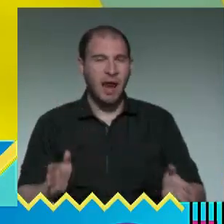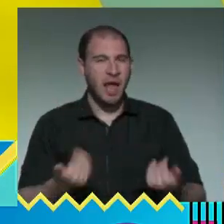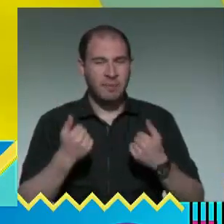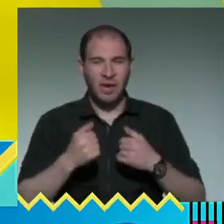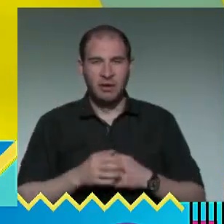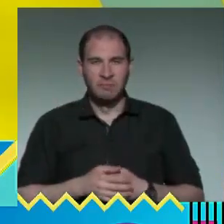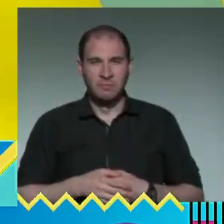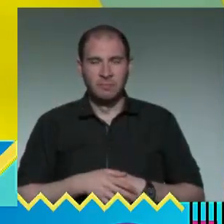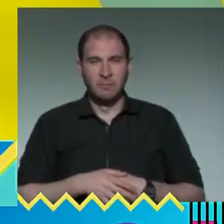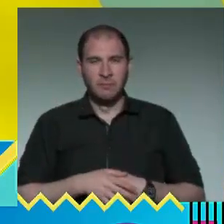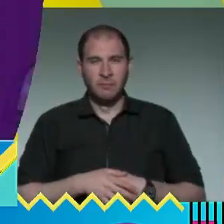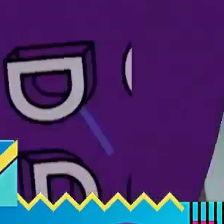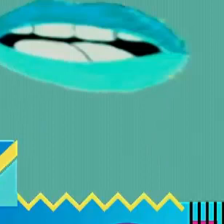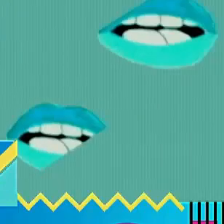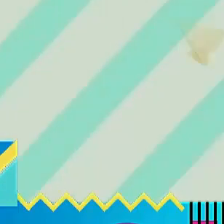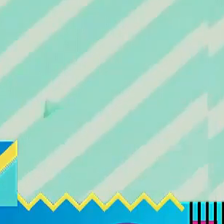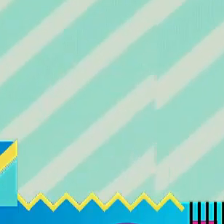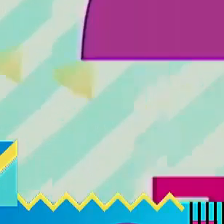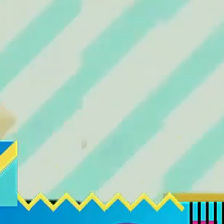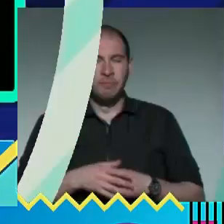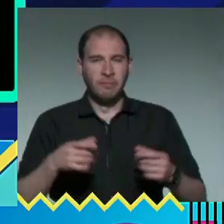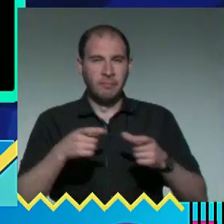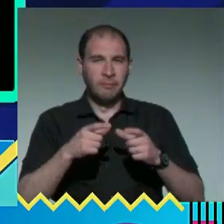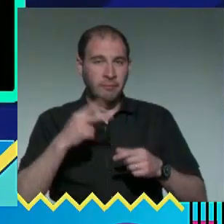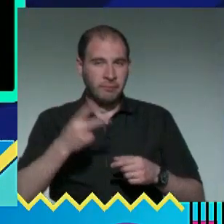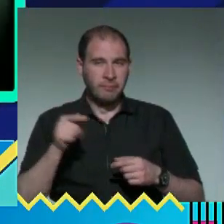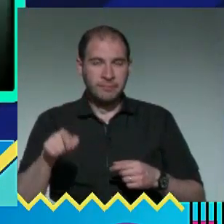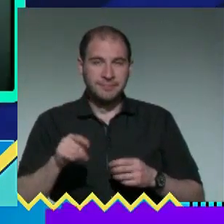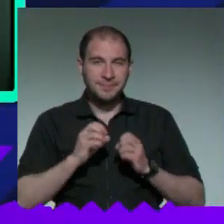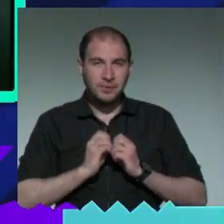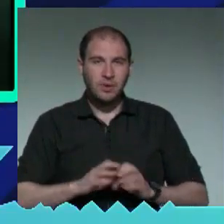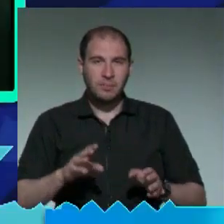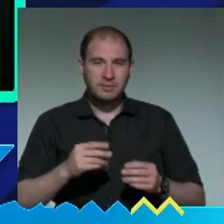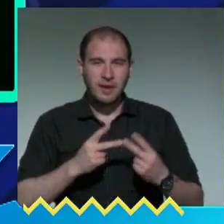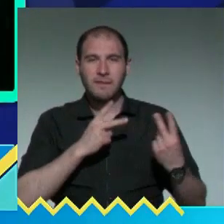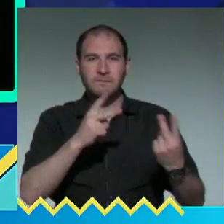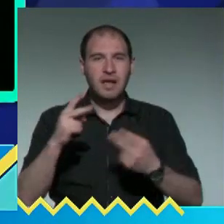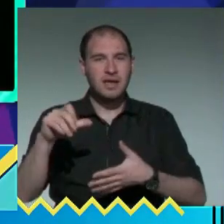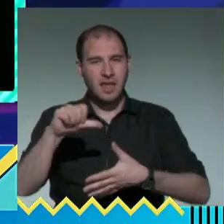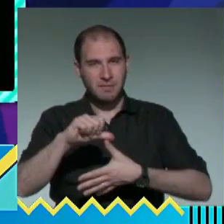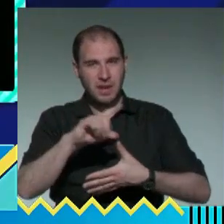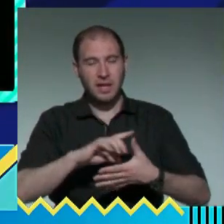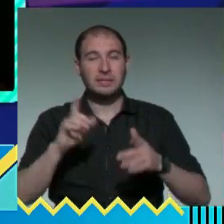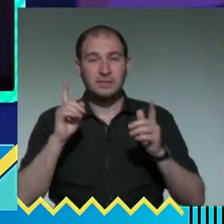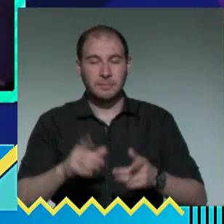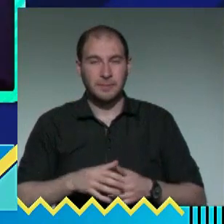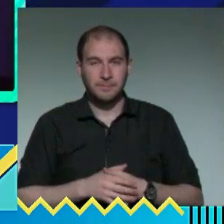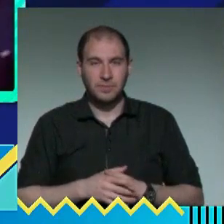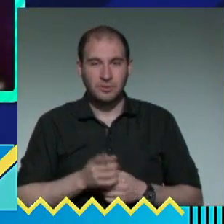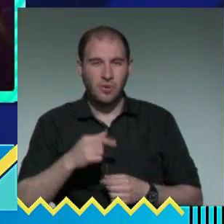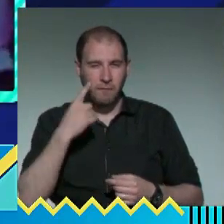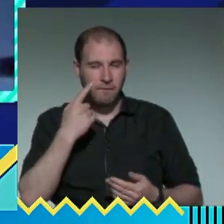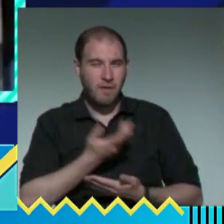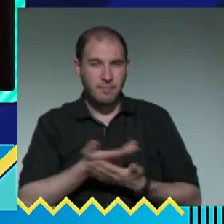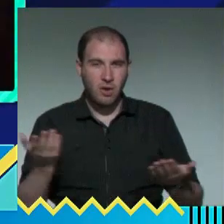rápida. Ya, digamos, con el segundo disco que ellos sacan, empiezan como toda una gira por Latinoamérica y empiezan a hacerse bastante